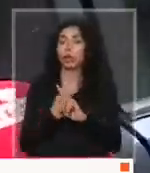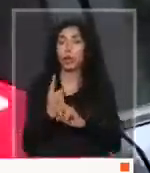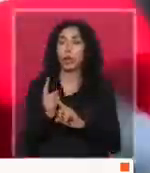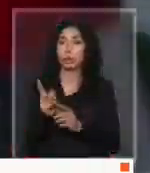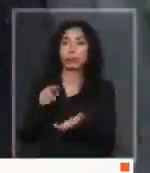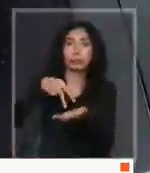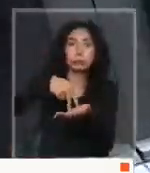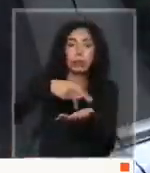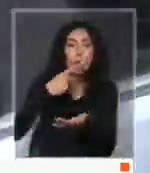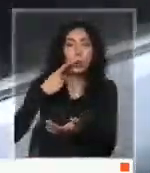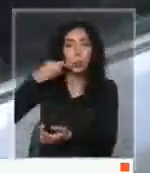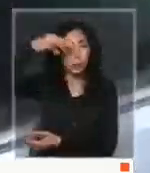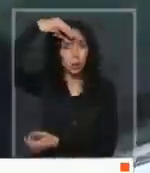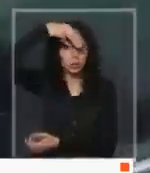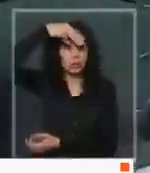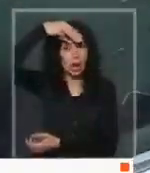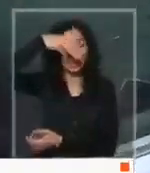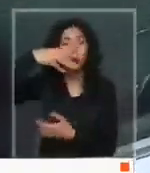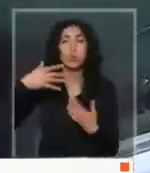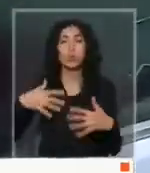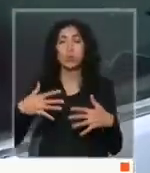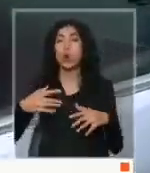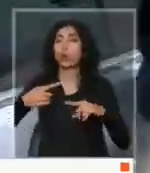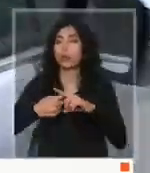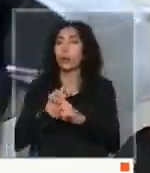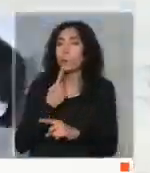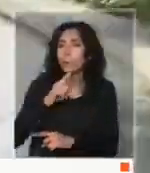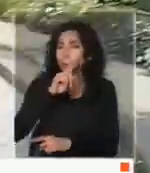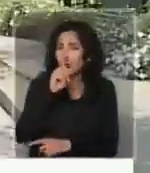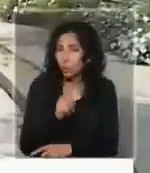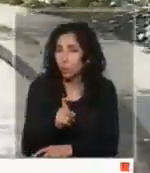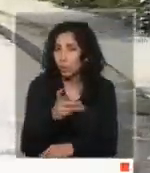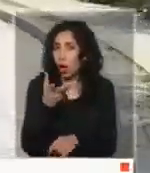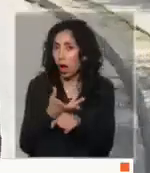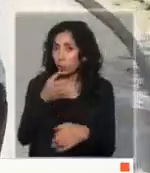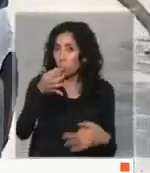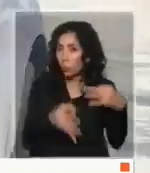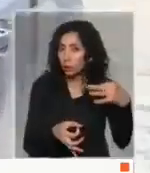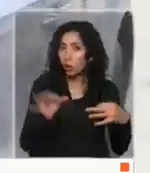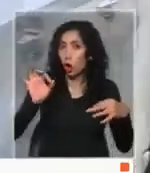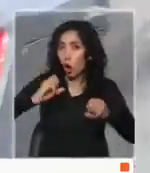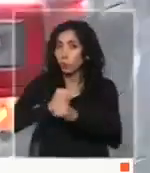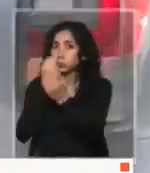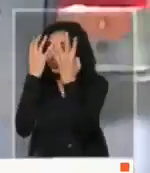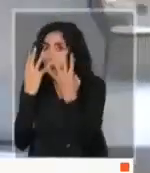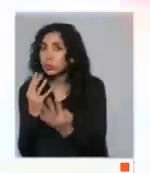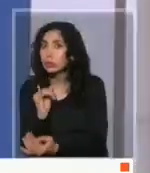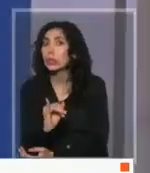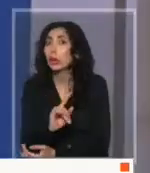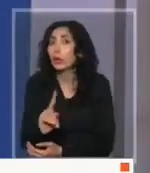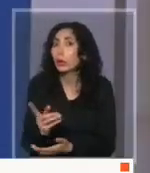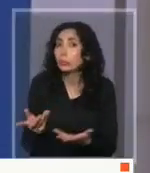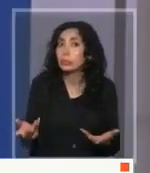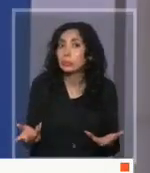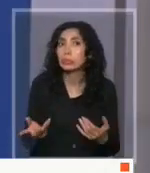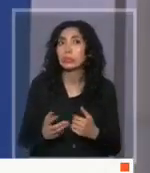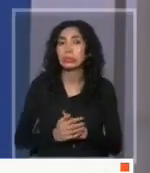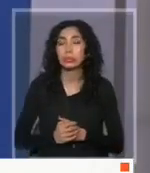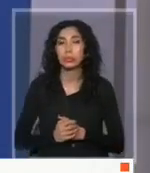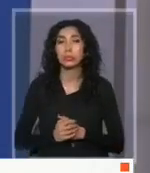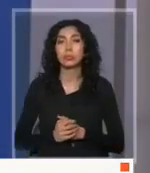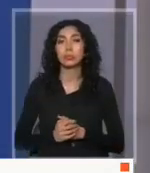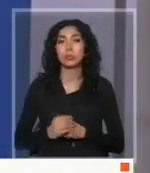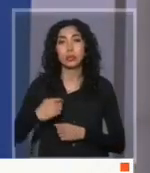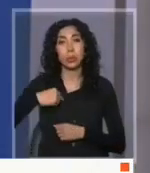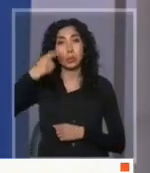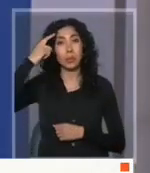agenda política, pero también reflotó la pregunta: ¿será formalizado o habrá prisión preventiva en su contra? Me parece que el relato